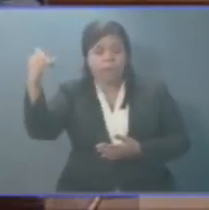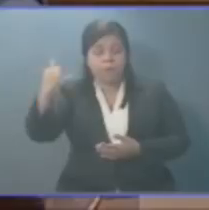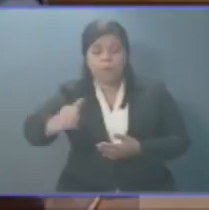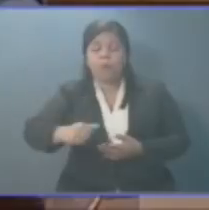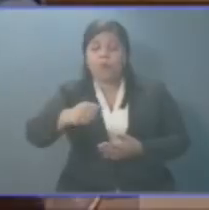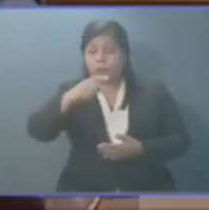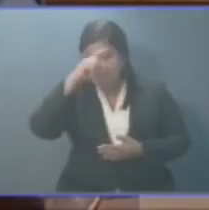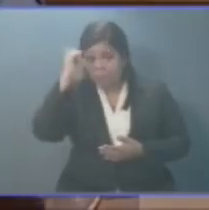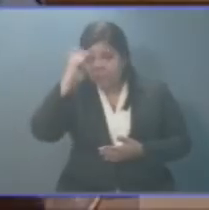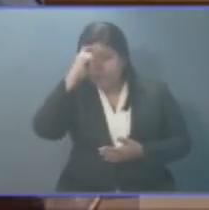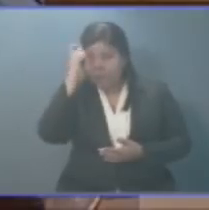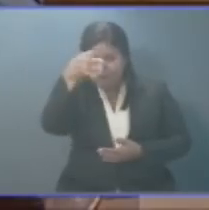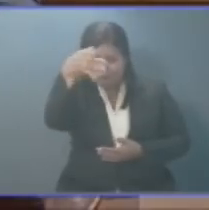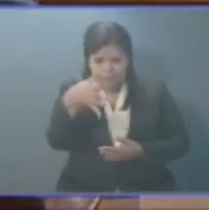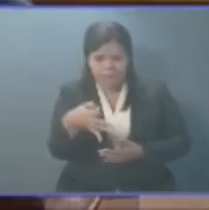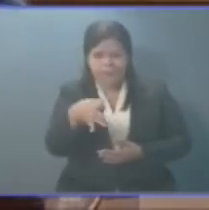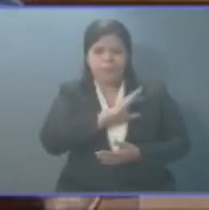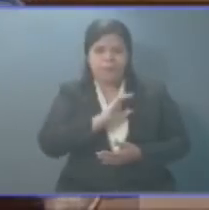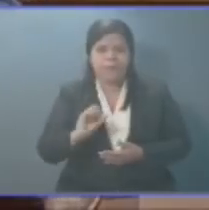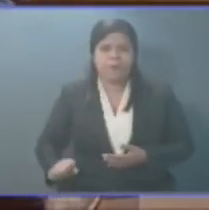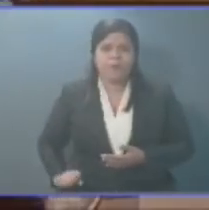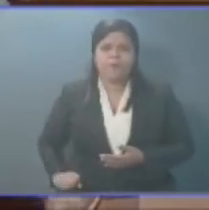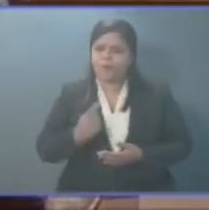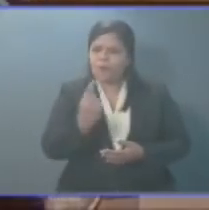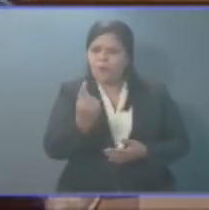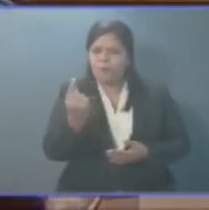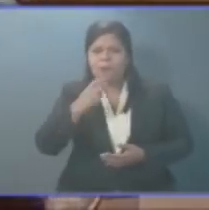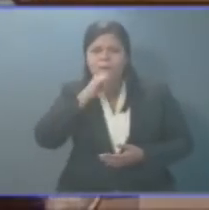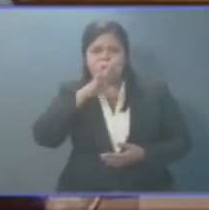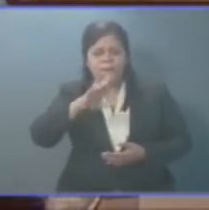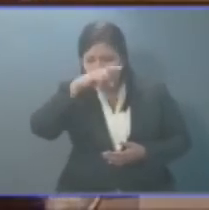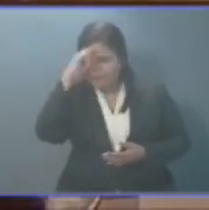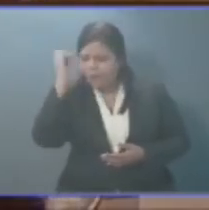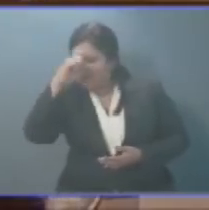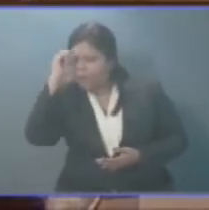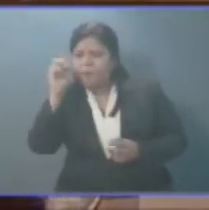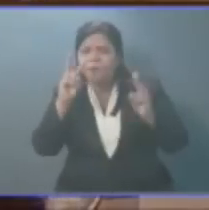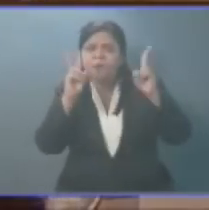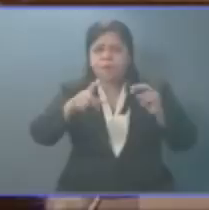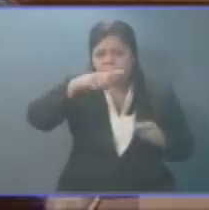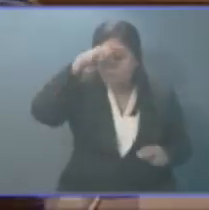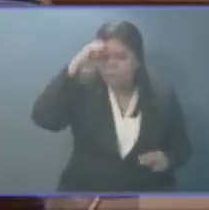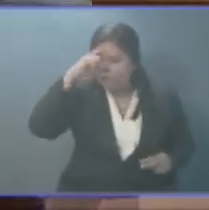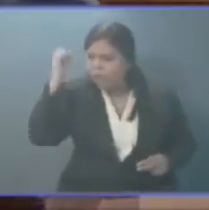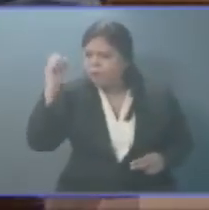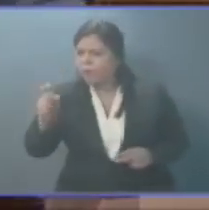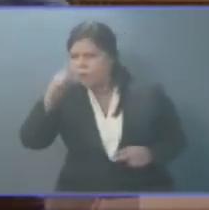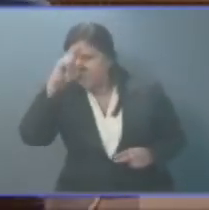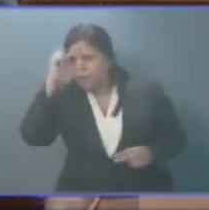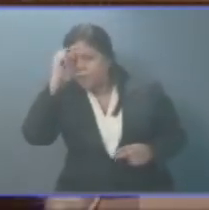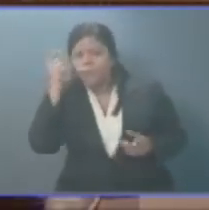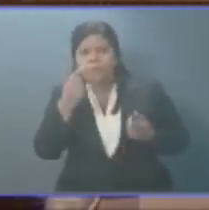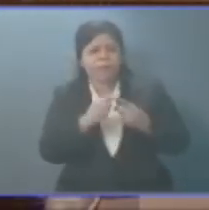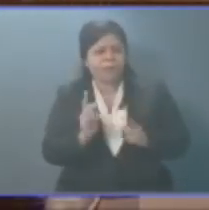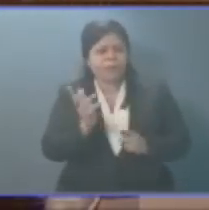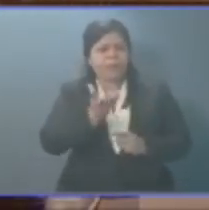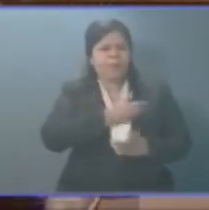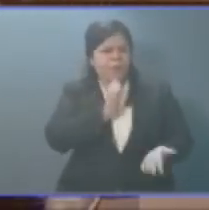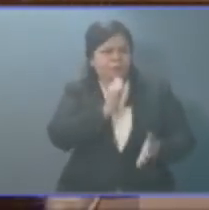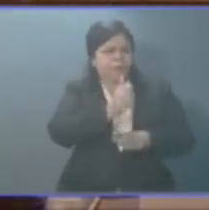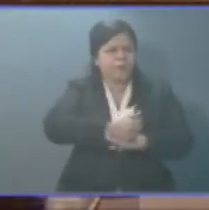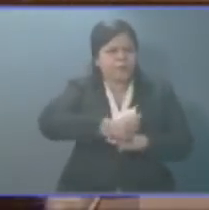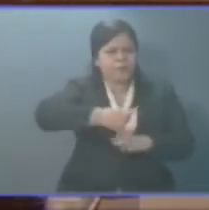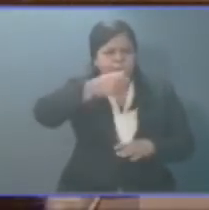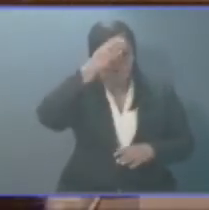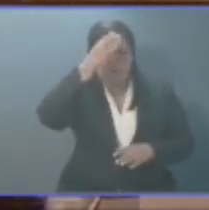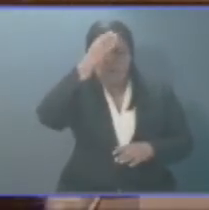en El Salvador. Porque todo el mundo ha hablado de empleo en El Salvador. Nosotros estamos definiendo conceptualmente la